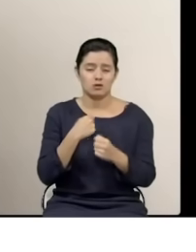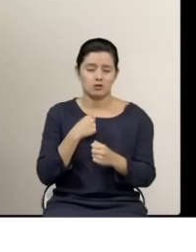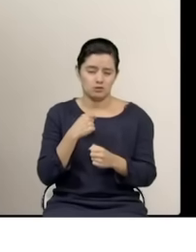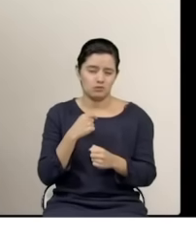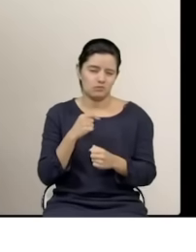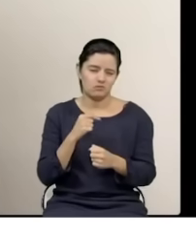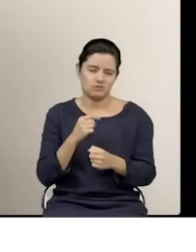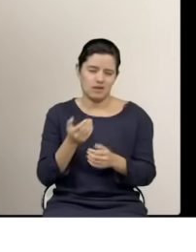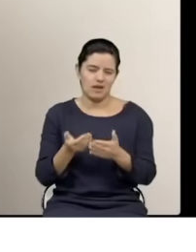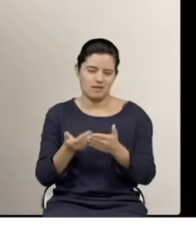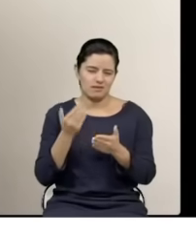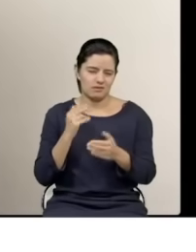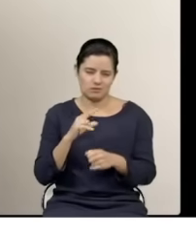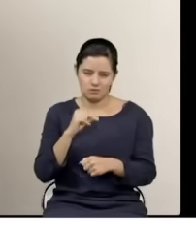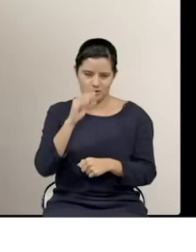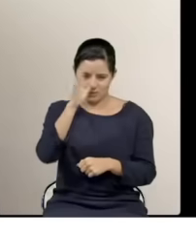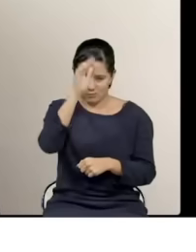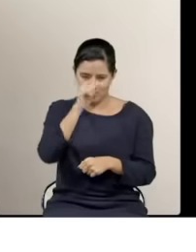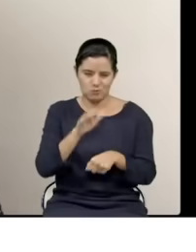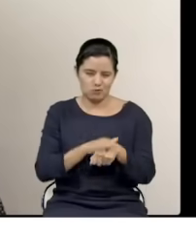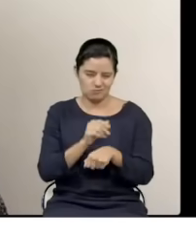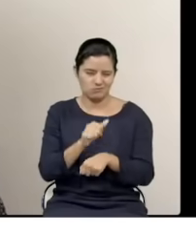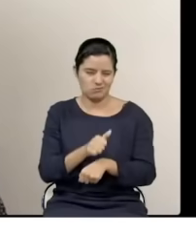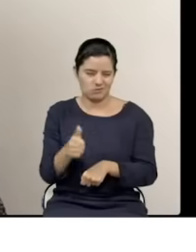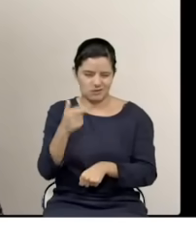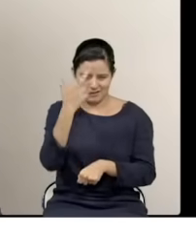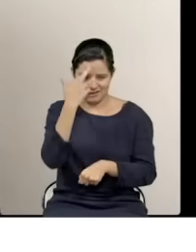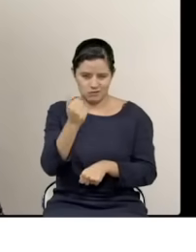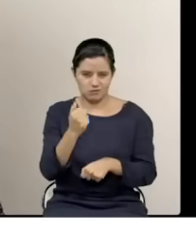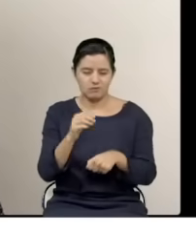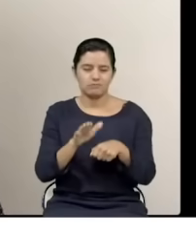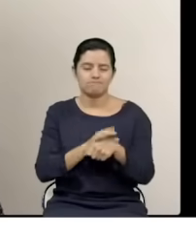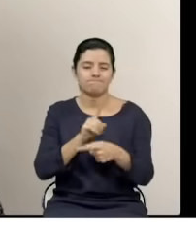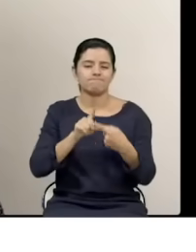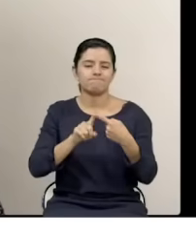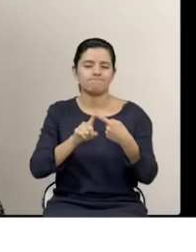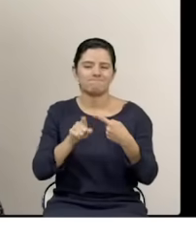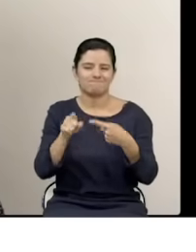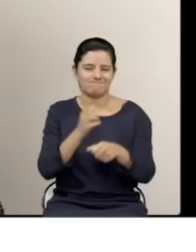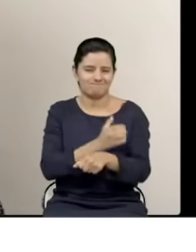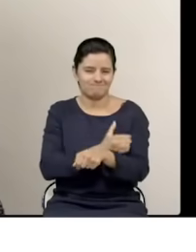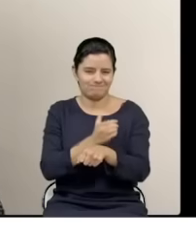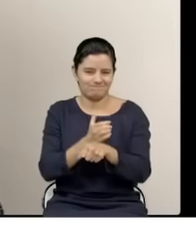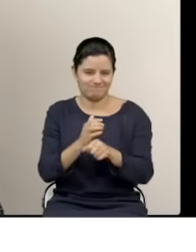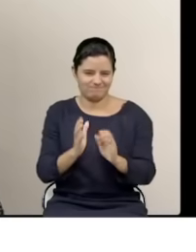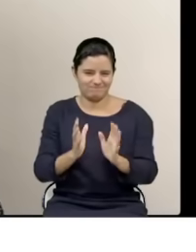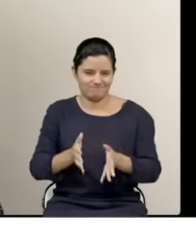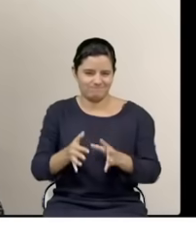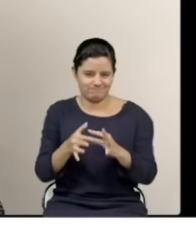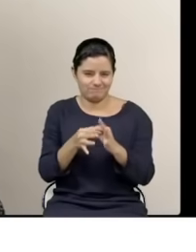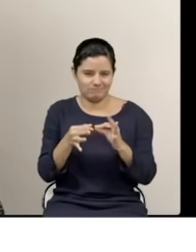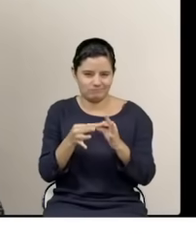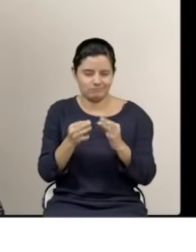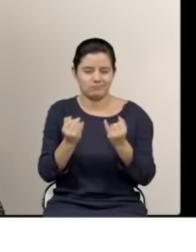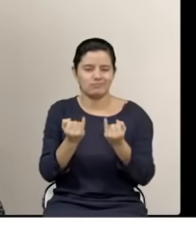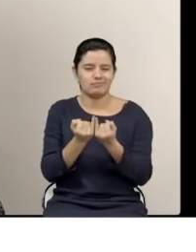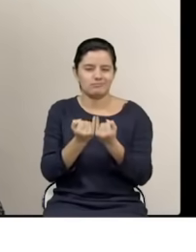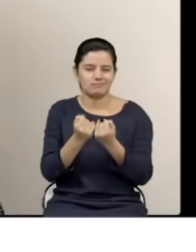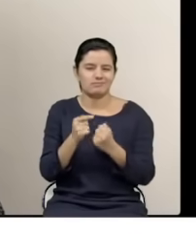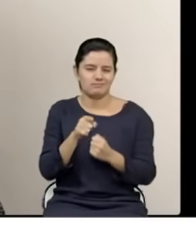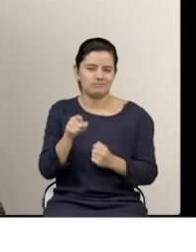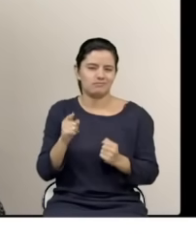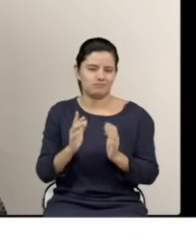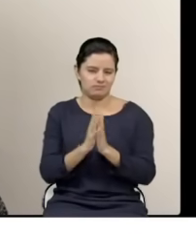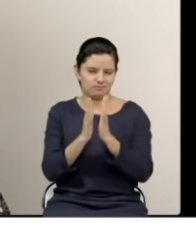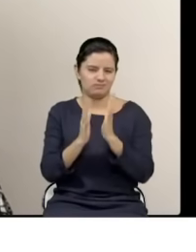determinaciones en primer lugar porque como ya se dijo aquí por mis colegas y Por quienes me han antecedido en el uso de la voz algunos